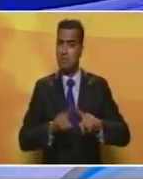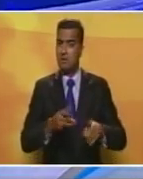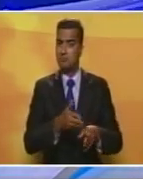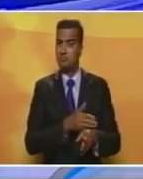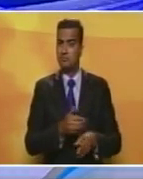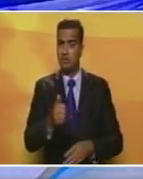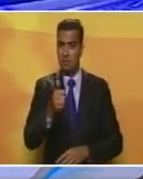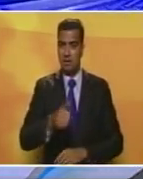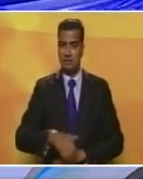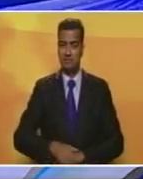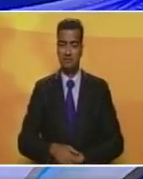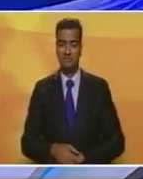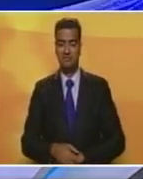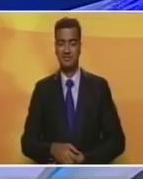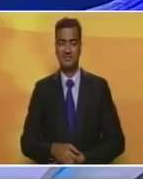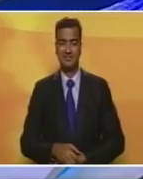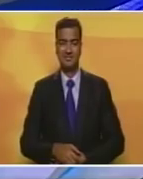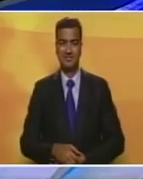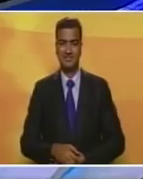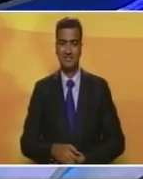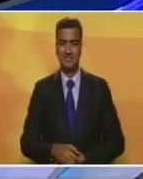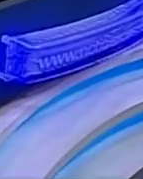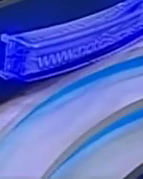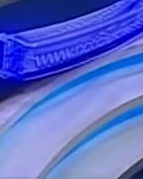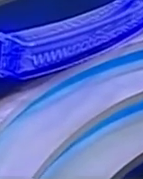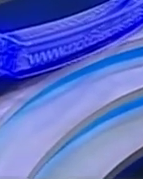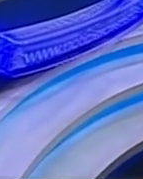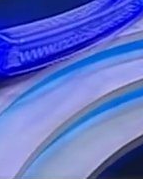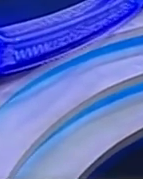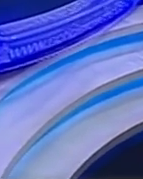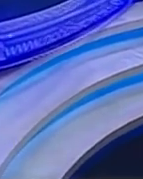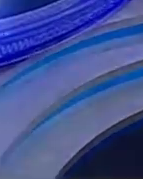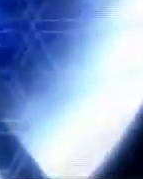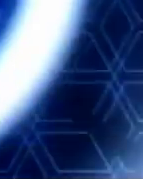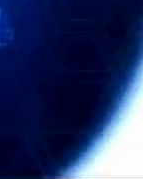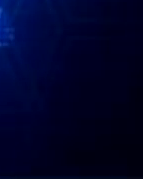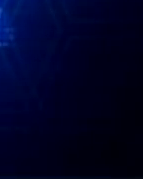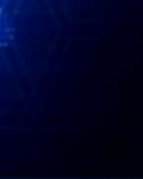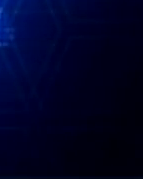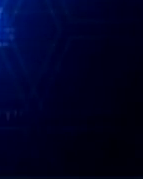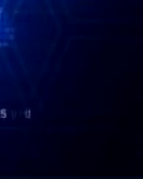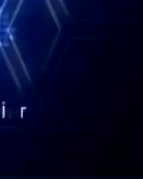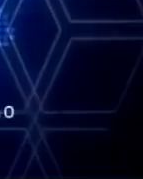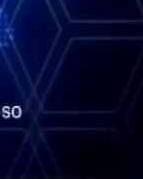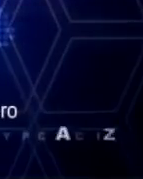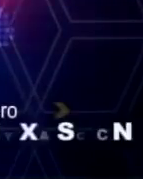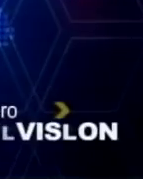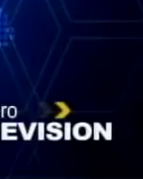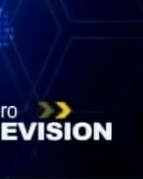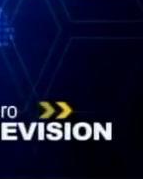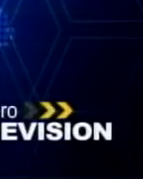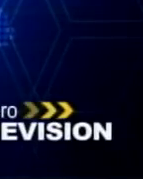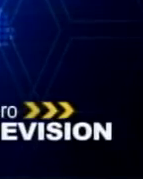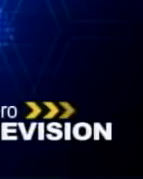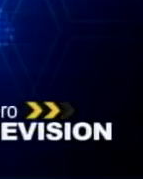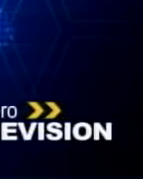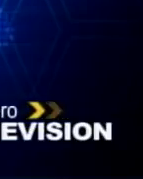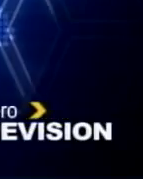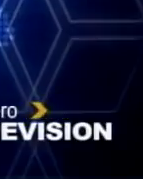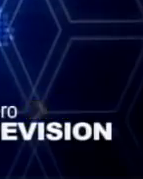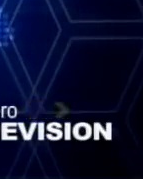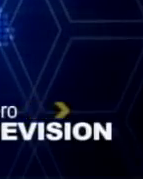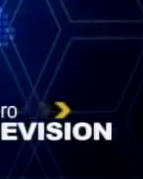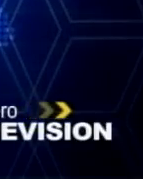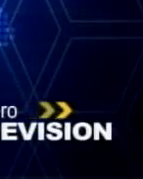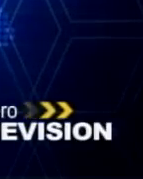Tratado de Libre Comercio de América del Norte y revele su plan sobre infraestructura nacional. Bien, Marieta,